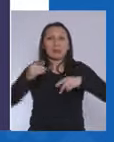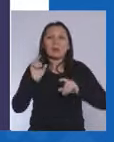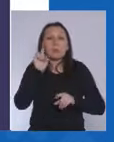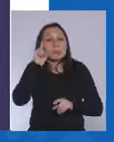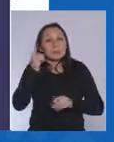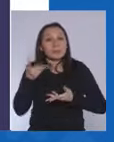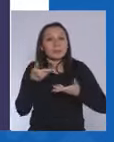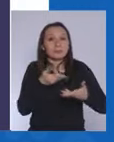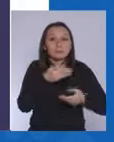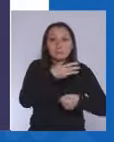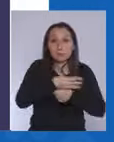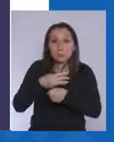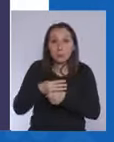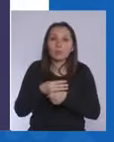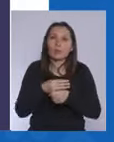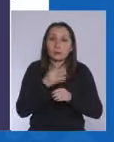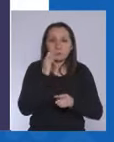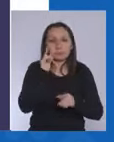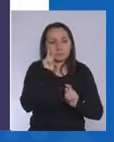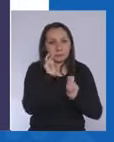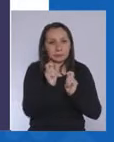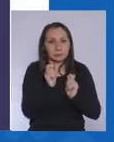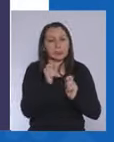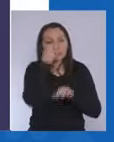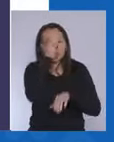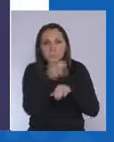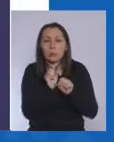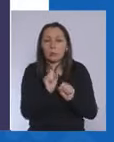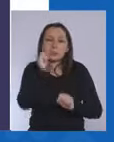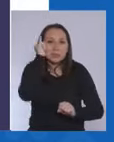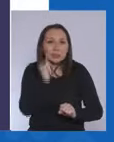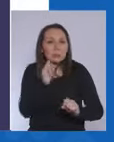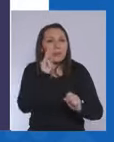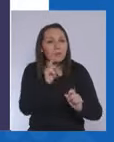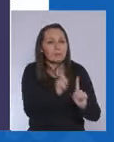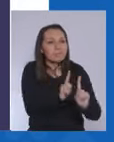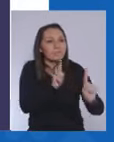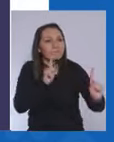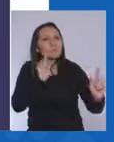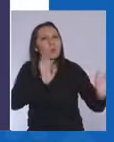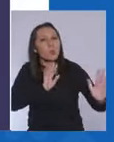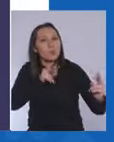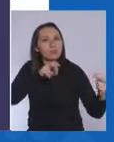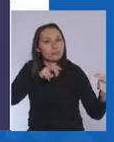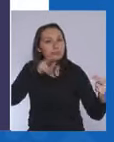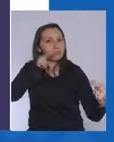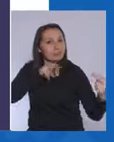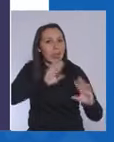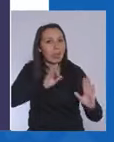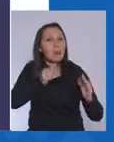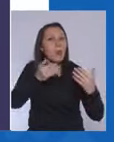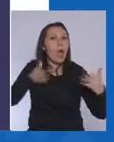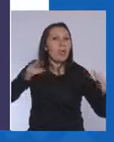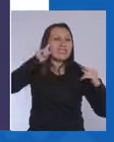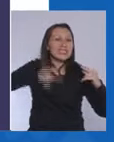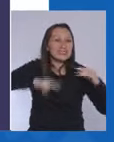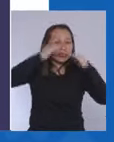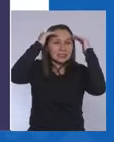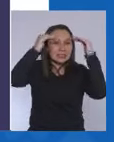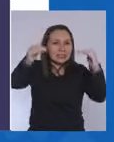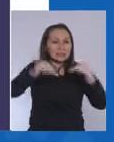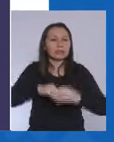a una persona mayor que son de mayor riesgo siempre privilegiar el distanciamiento físico y el lugar abierto los